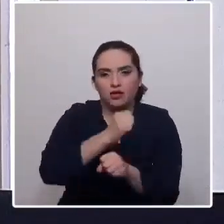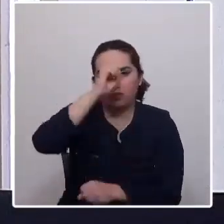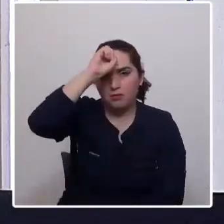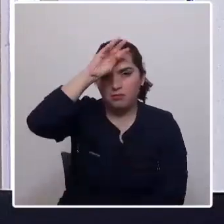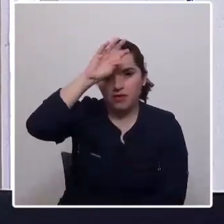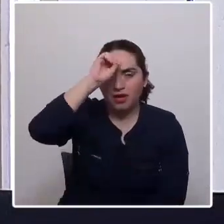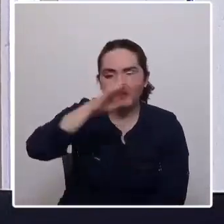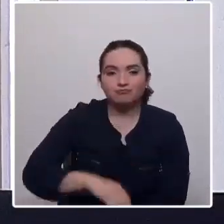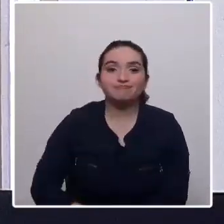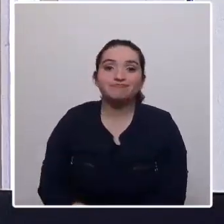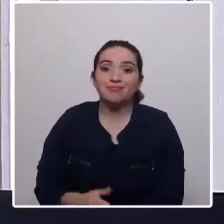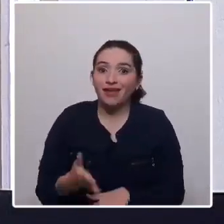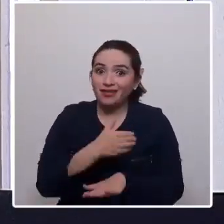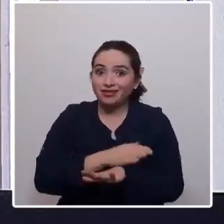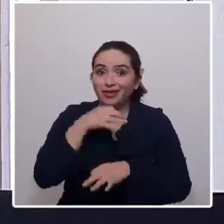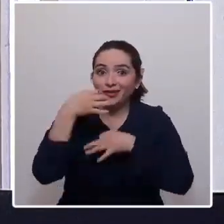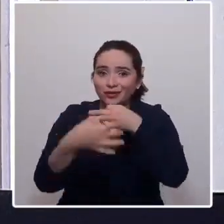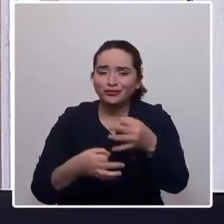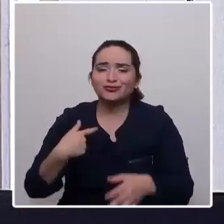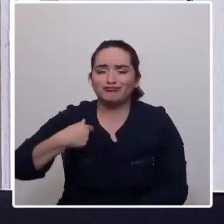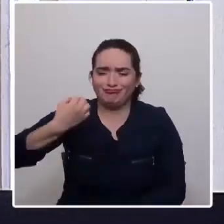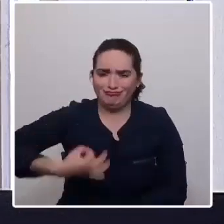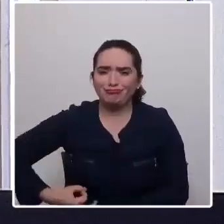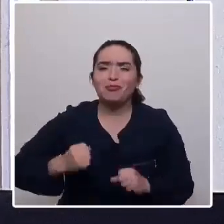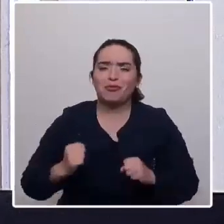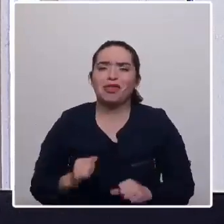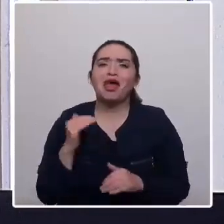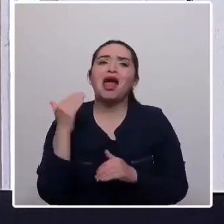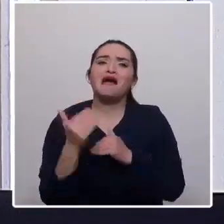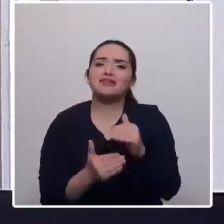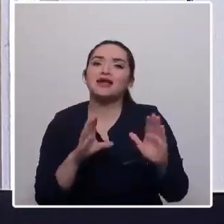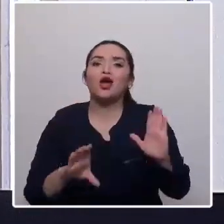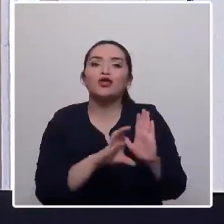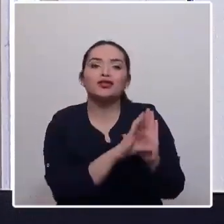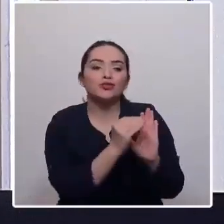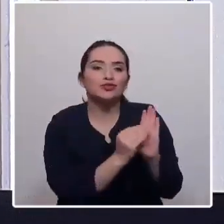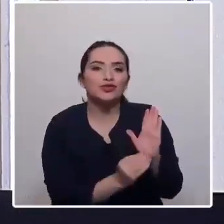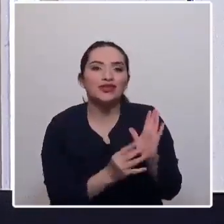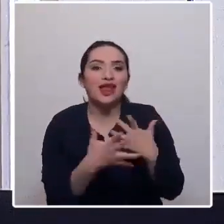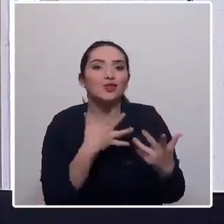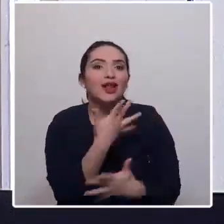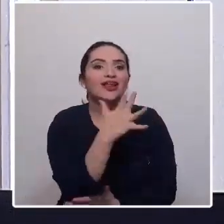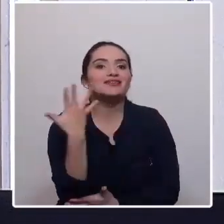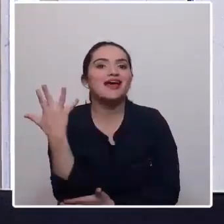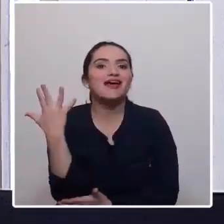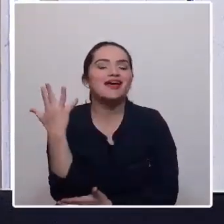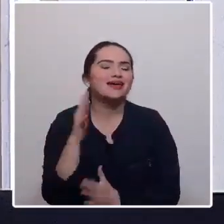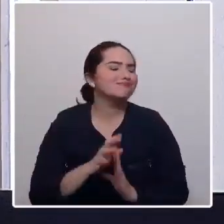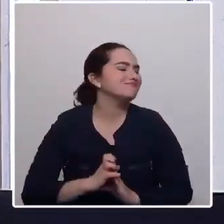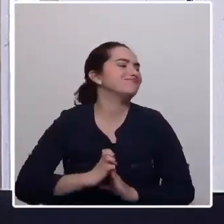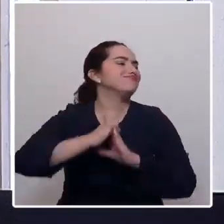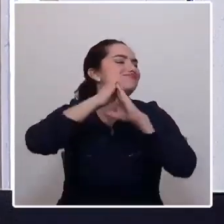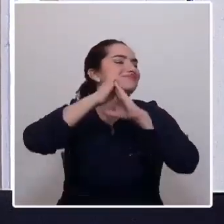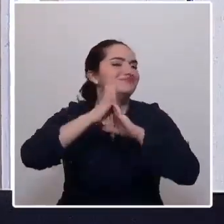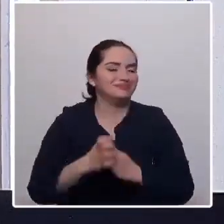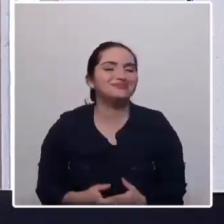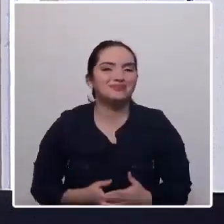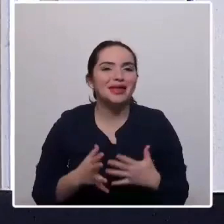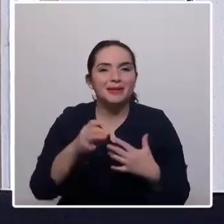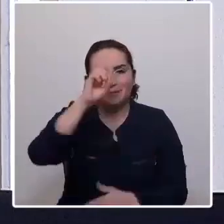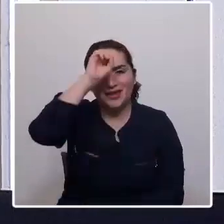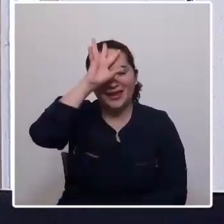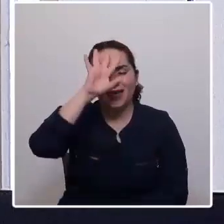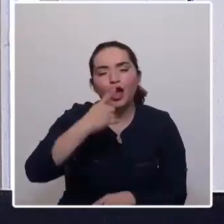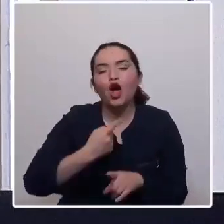que podemos avanzar hacia una Constitución que consagre al medio ambiente la cúspide de la pirámide respecto de la minería y otros